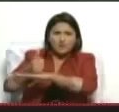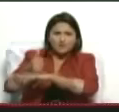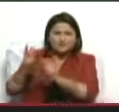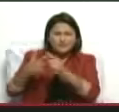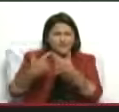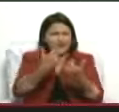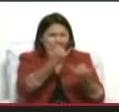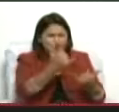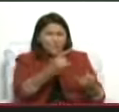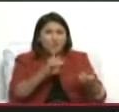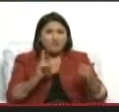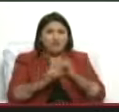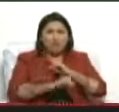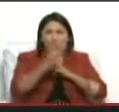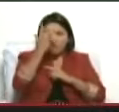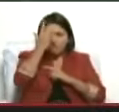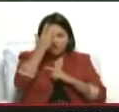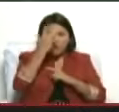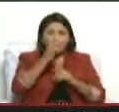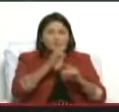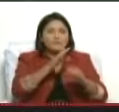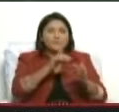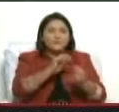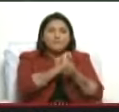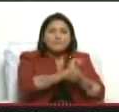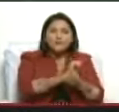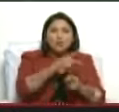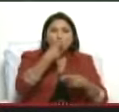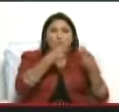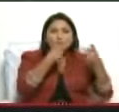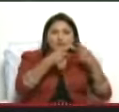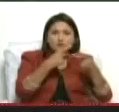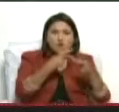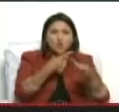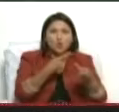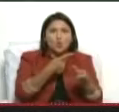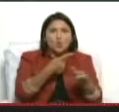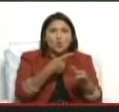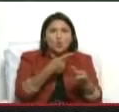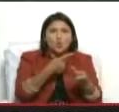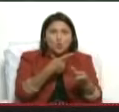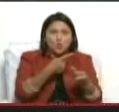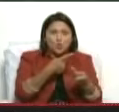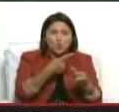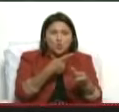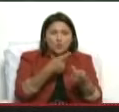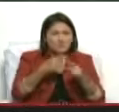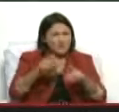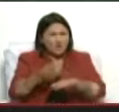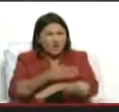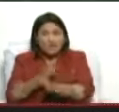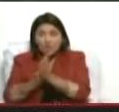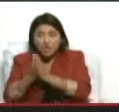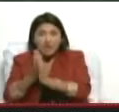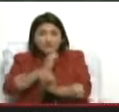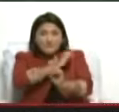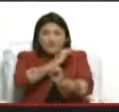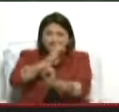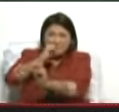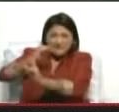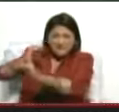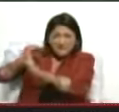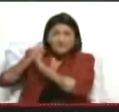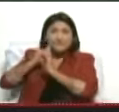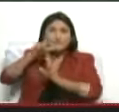políticos y y hay que darle la cubierta y fachada de presos de conciencia cuando su intención era matar y asesinar y